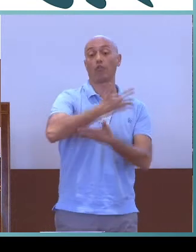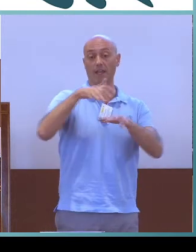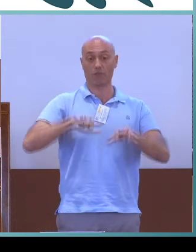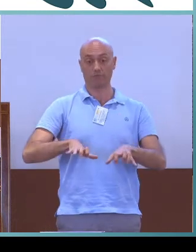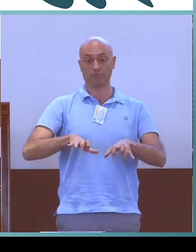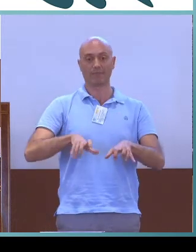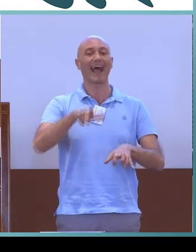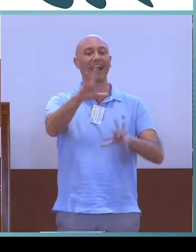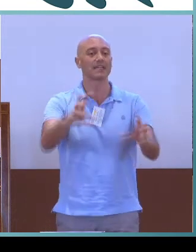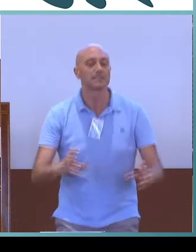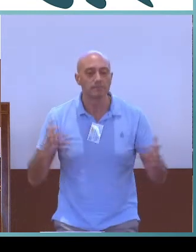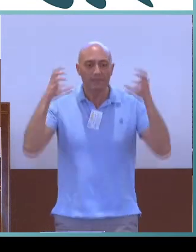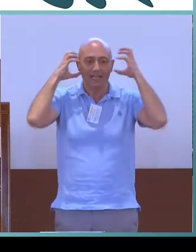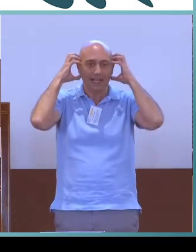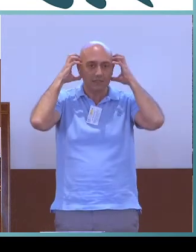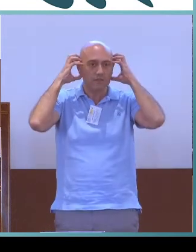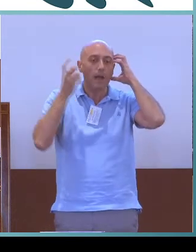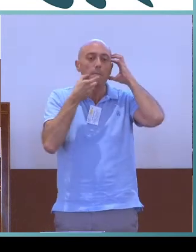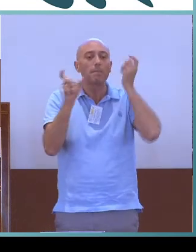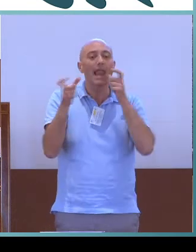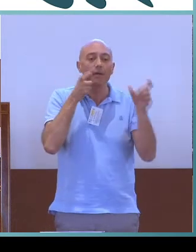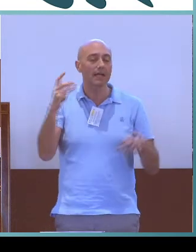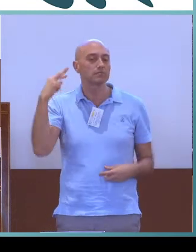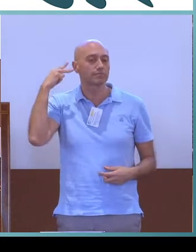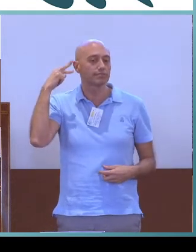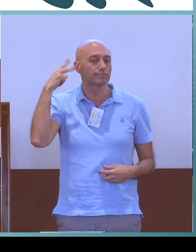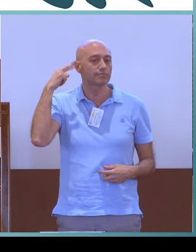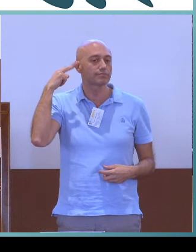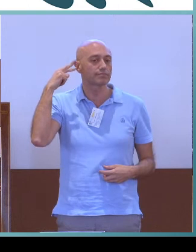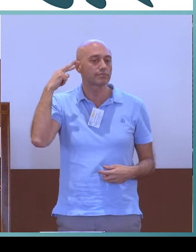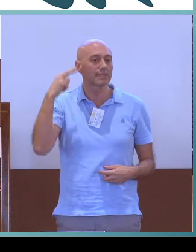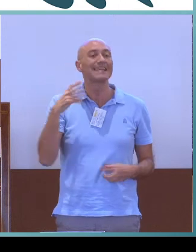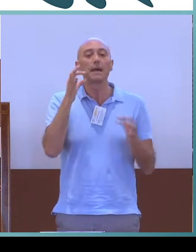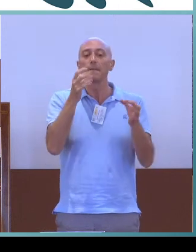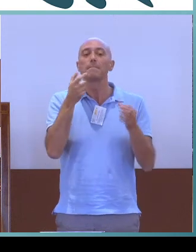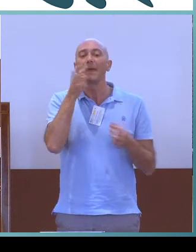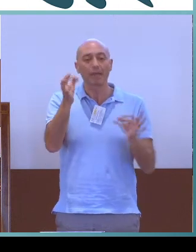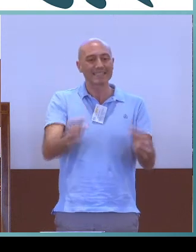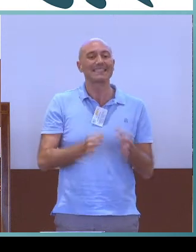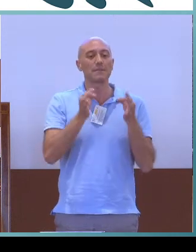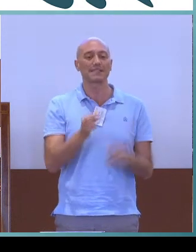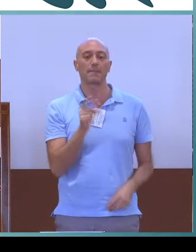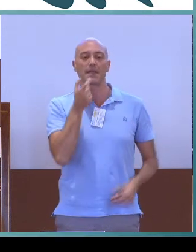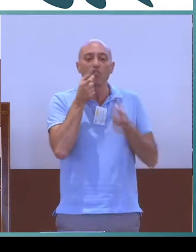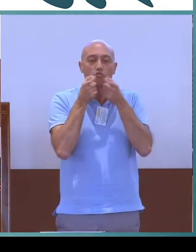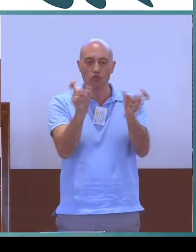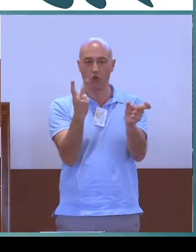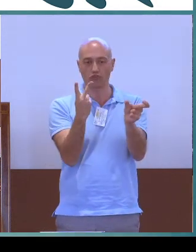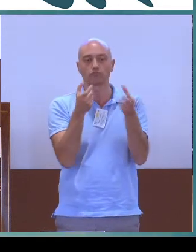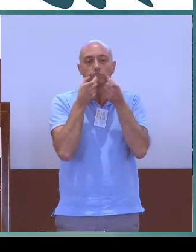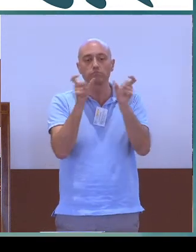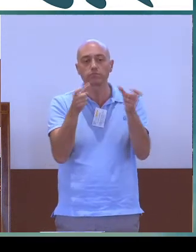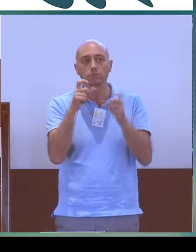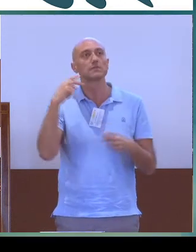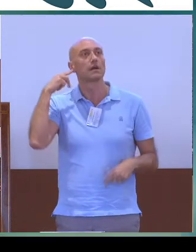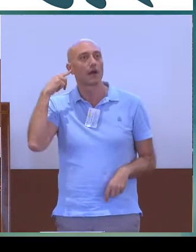sinónimas? ¿Tenían relación semántica, sí o no? Y tenían que contestar en el teclado del